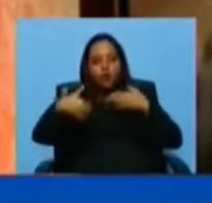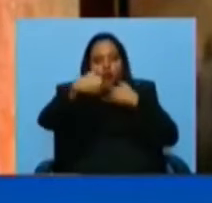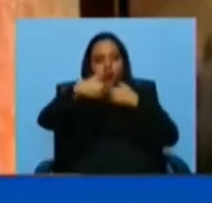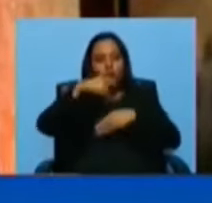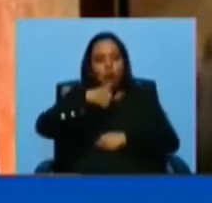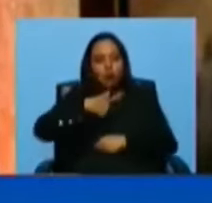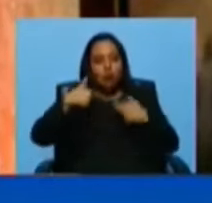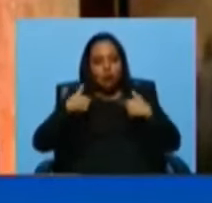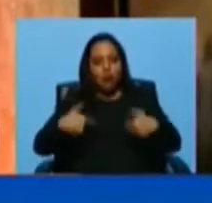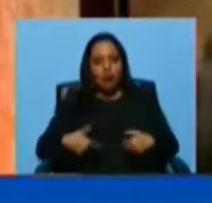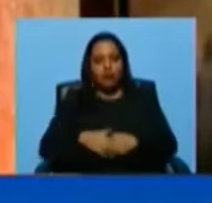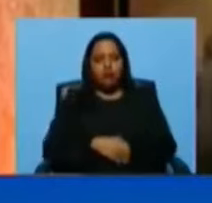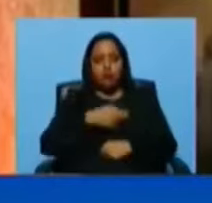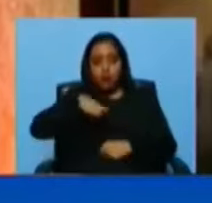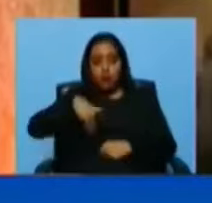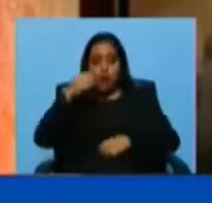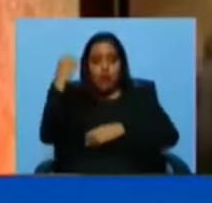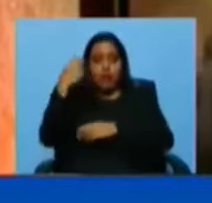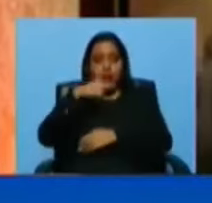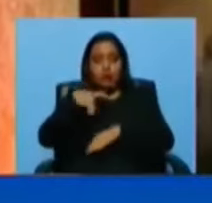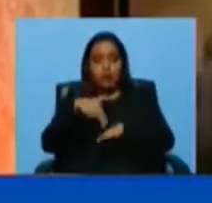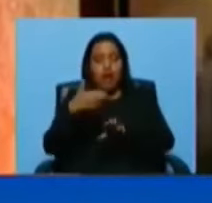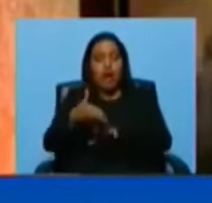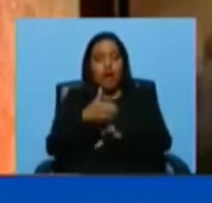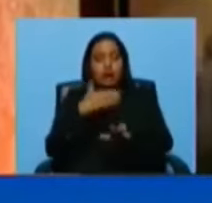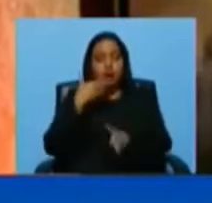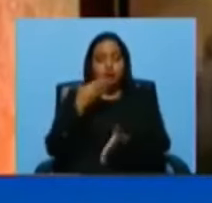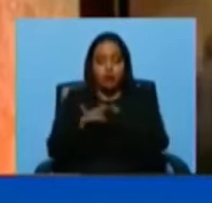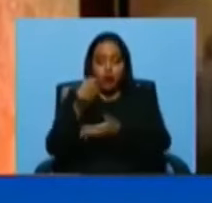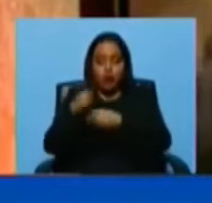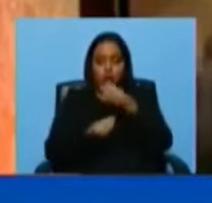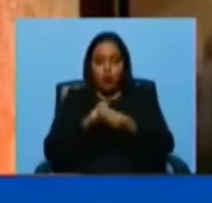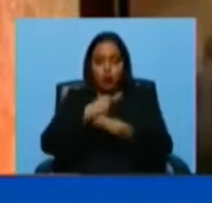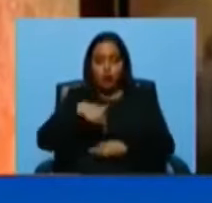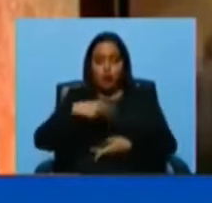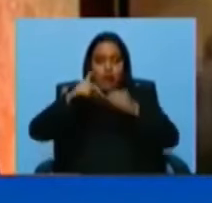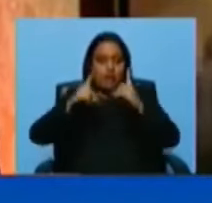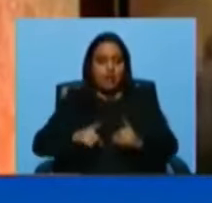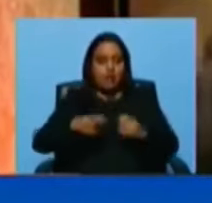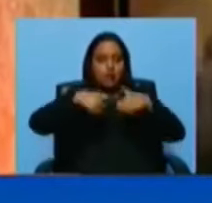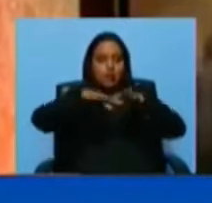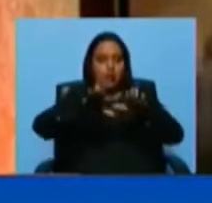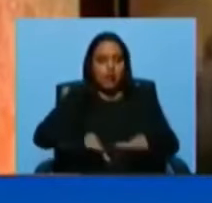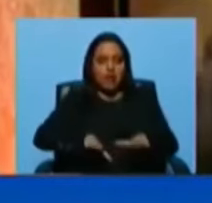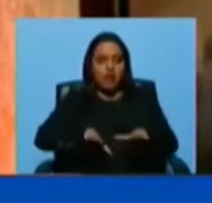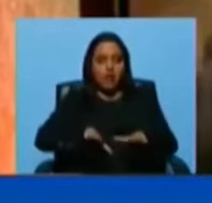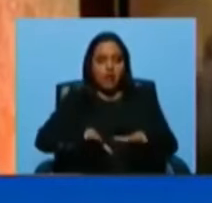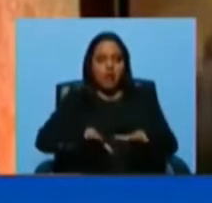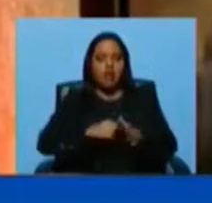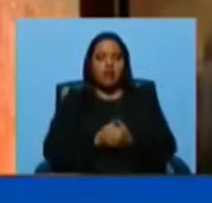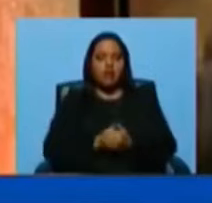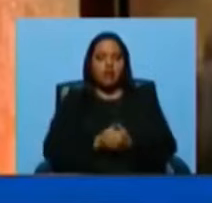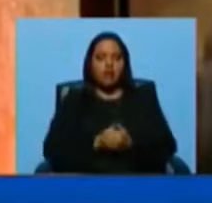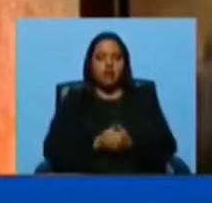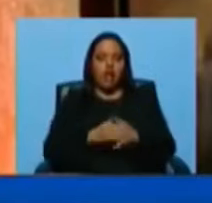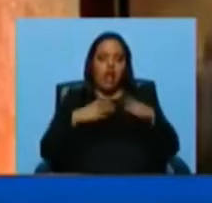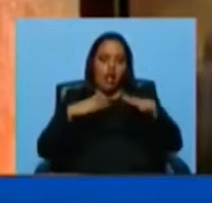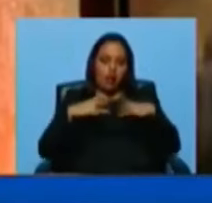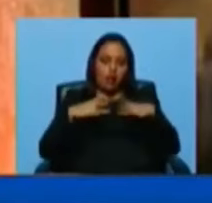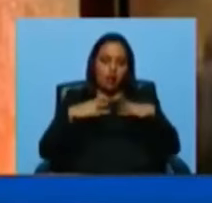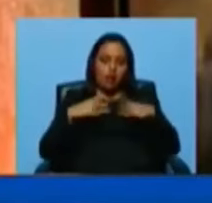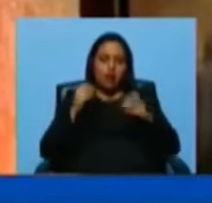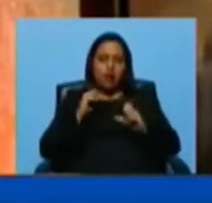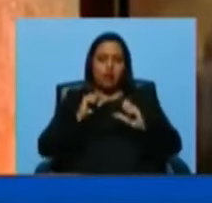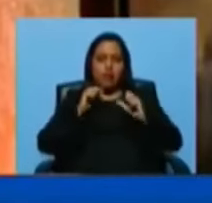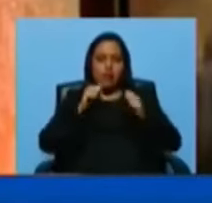nacional y en atención a la solicitud que usted ha hecho hemos decidido suspender el receso parlamentario que iniciaría el